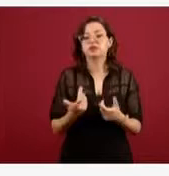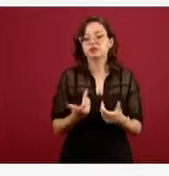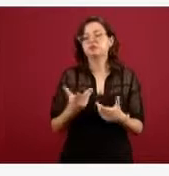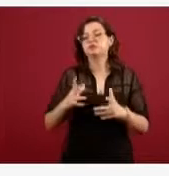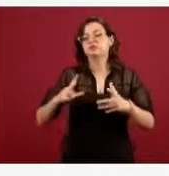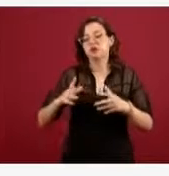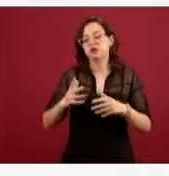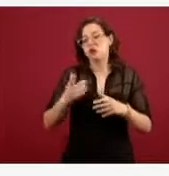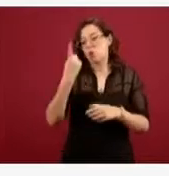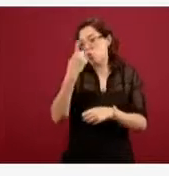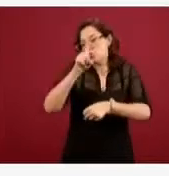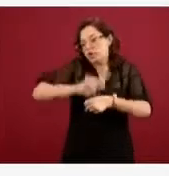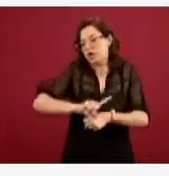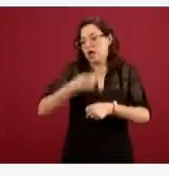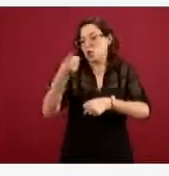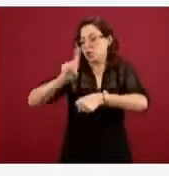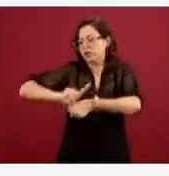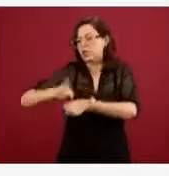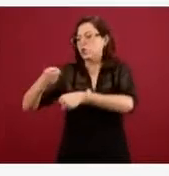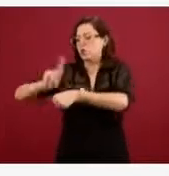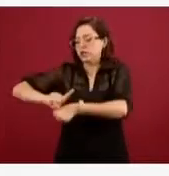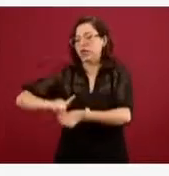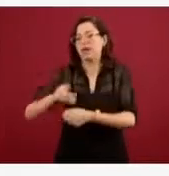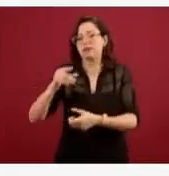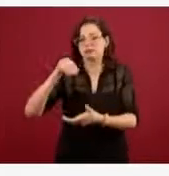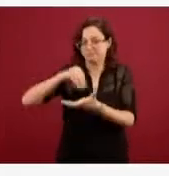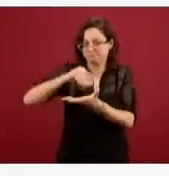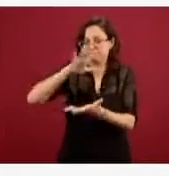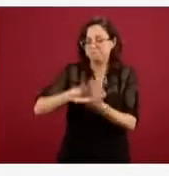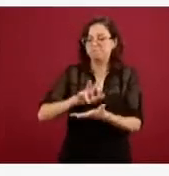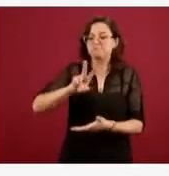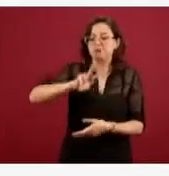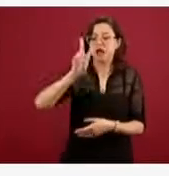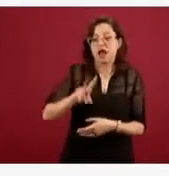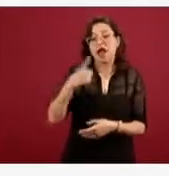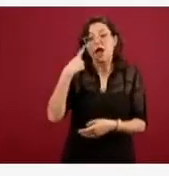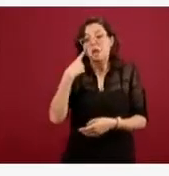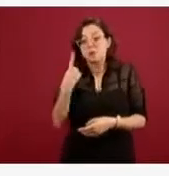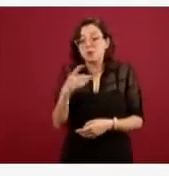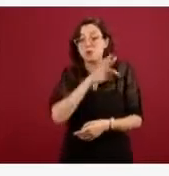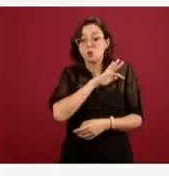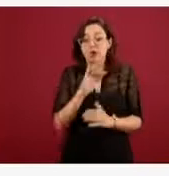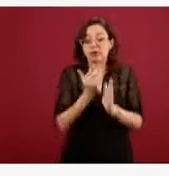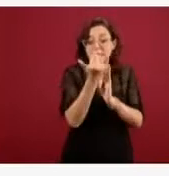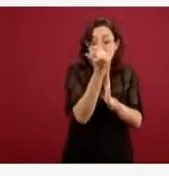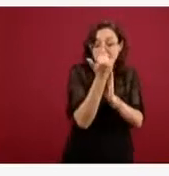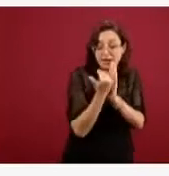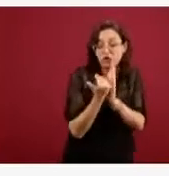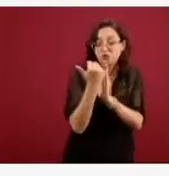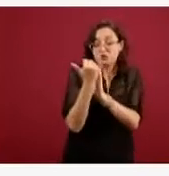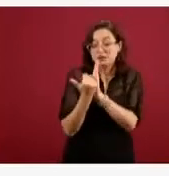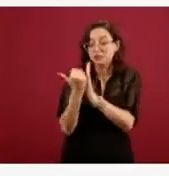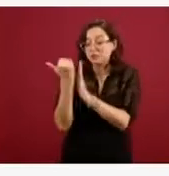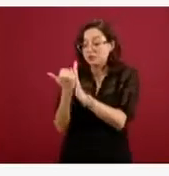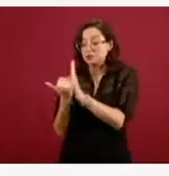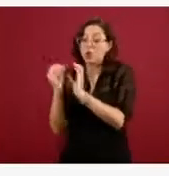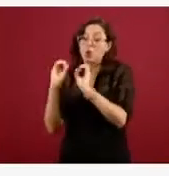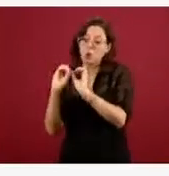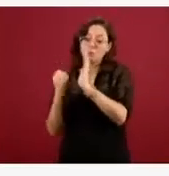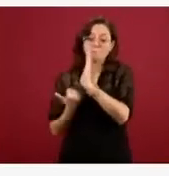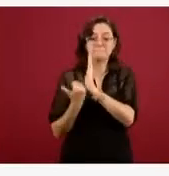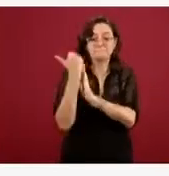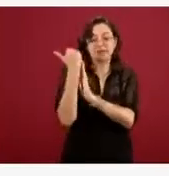es la cantidad de casos que se están confirmando día con día, para ver si aquí también empezamos a tener alguna fluctuación que empiece a generar alguna